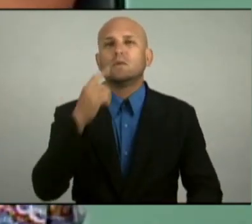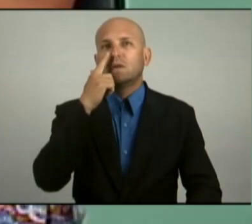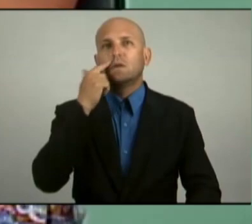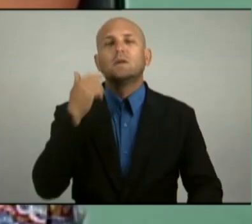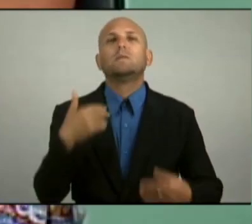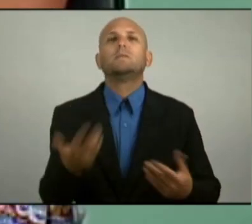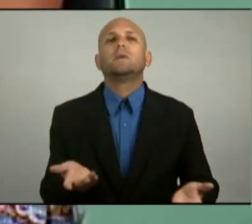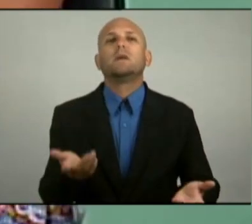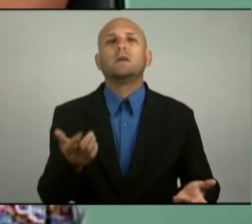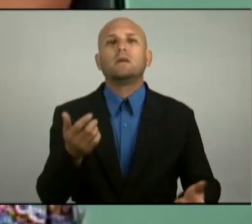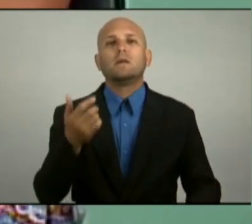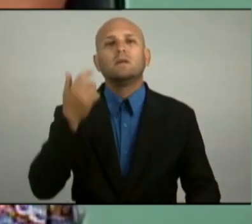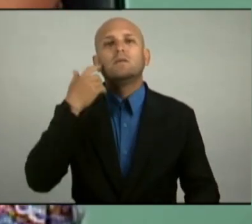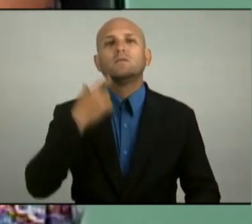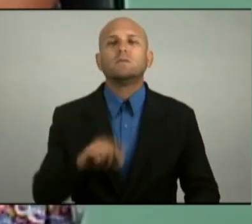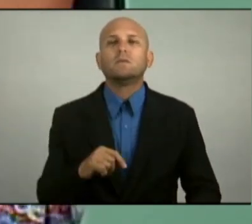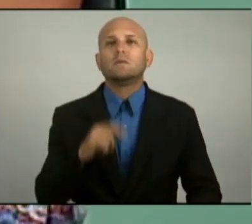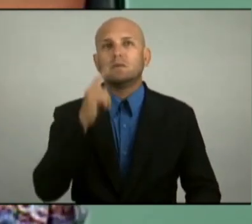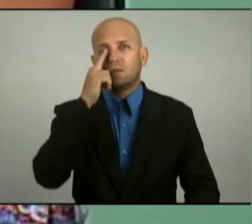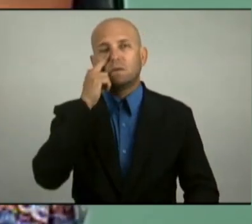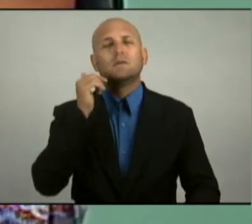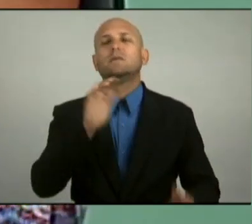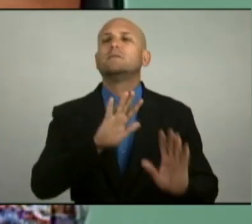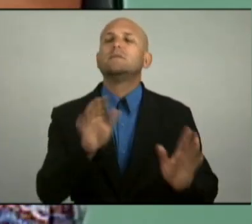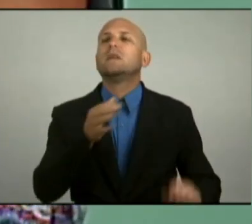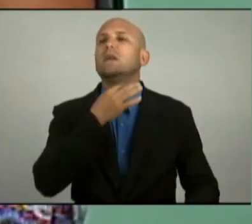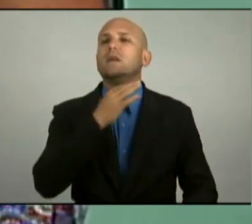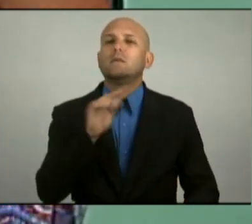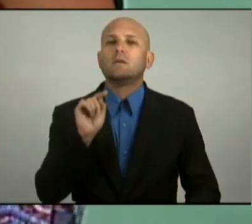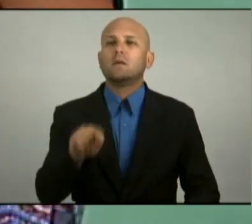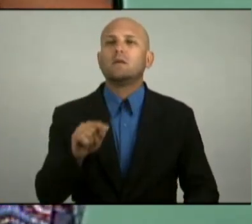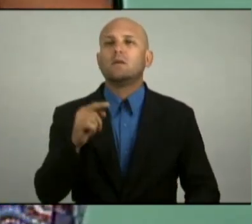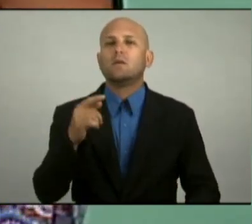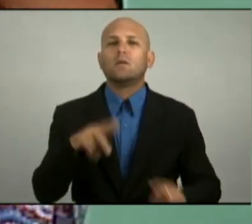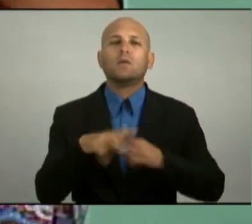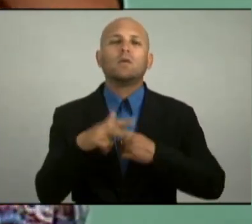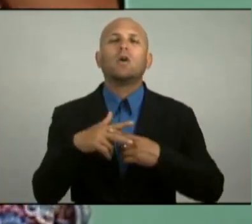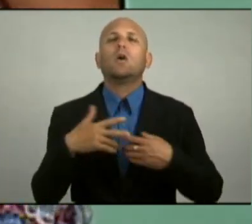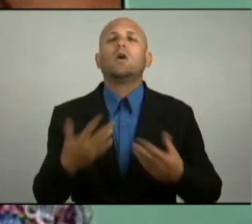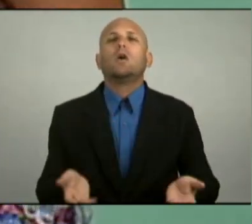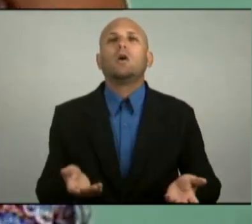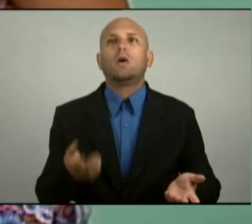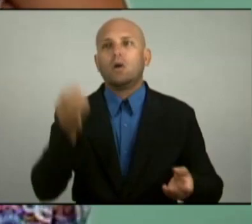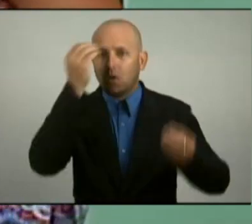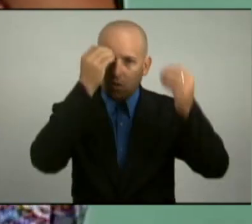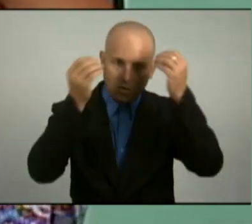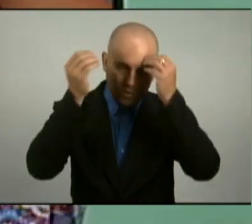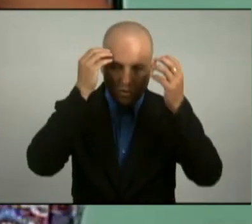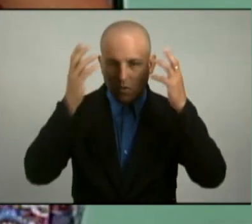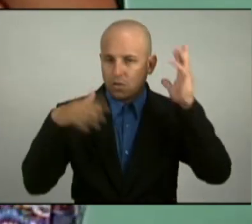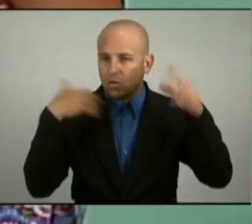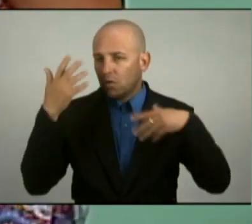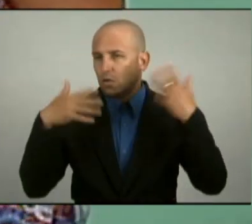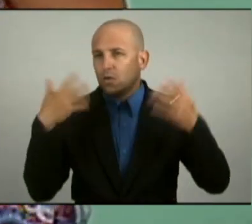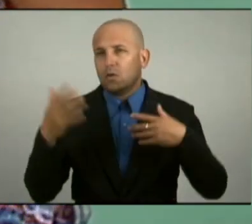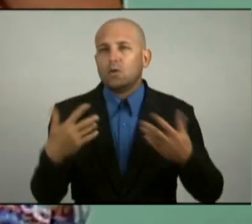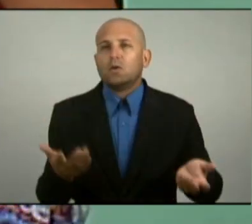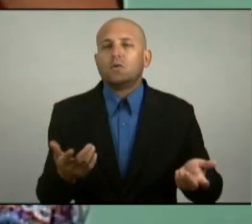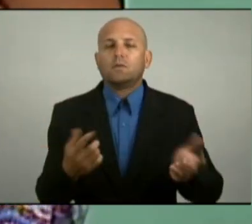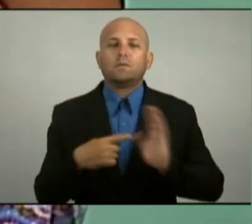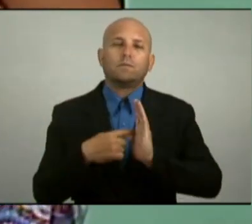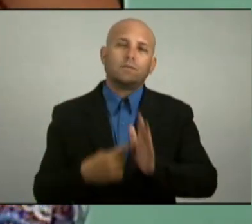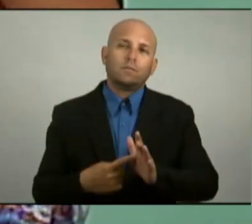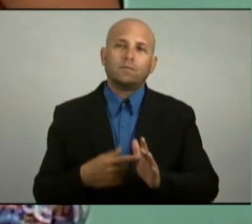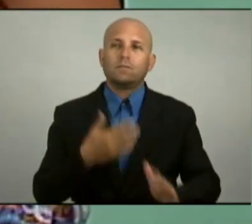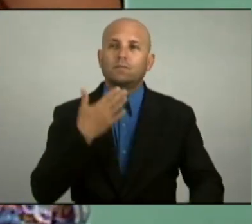final no sabemos Y entonces En definitiva Pero va a ver cómo manejar esos pensamientos porque se dice bueno no no lo lo hagas Pero cómo